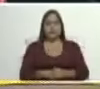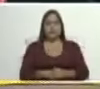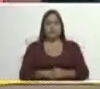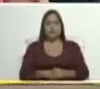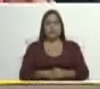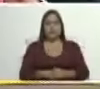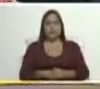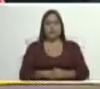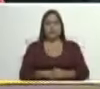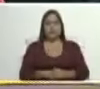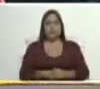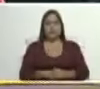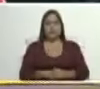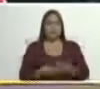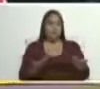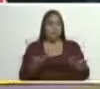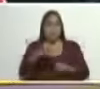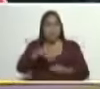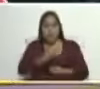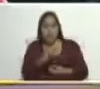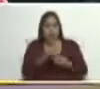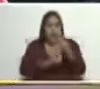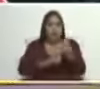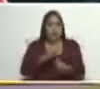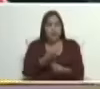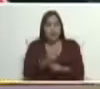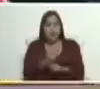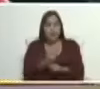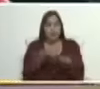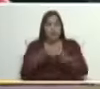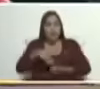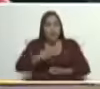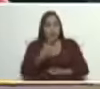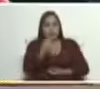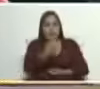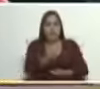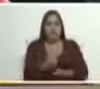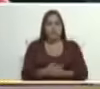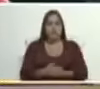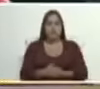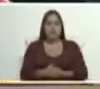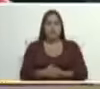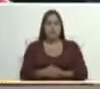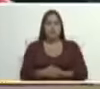qué podemos hacer, qué podemos decir.